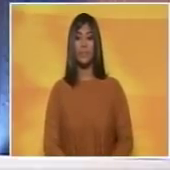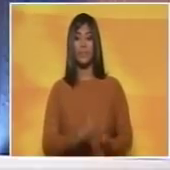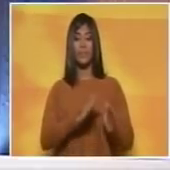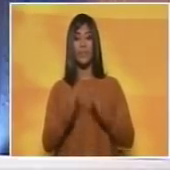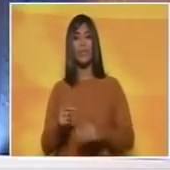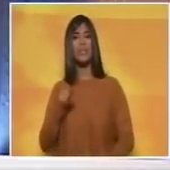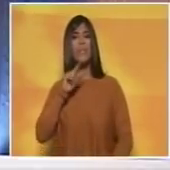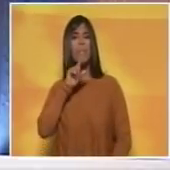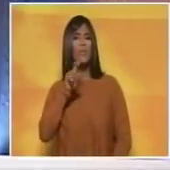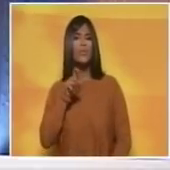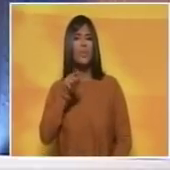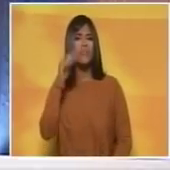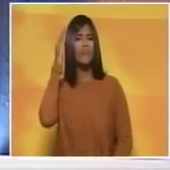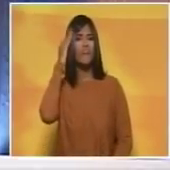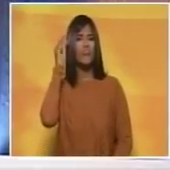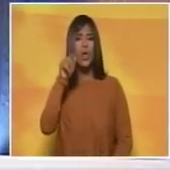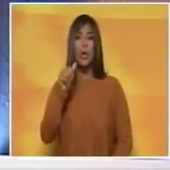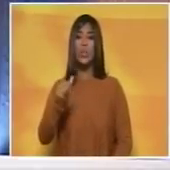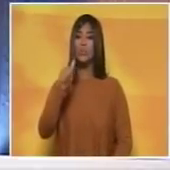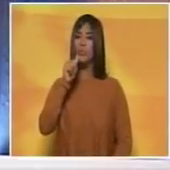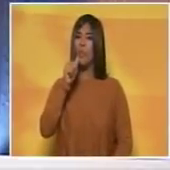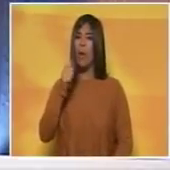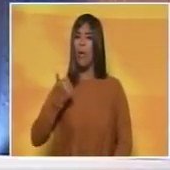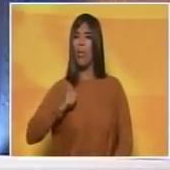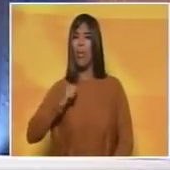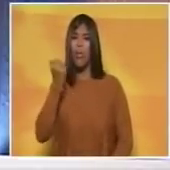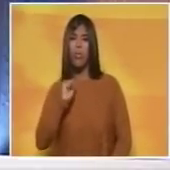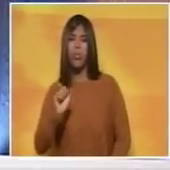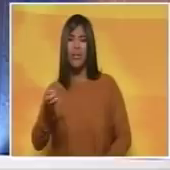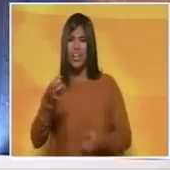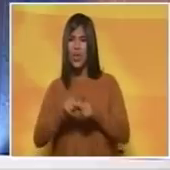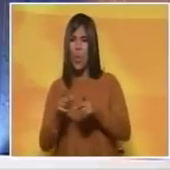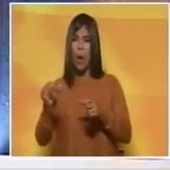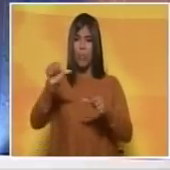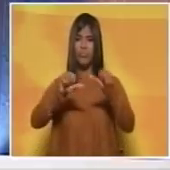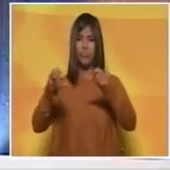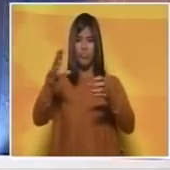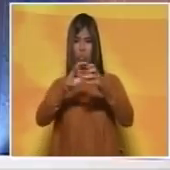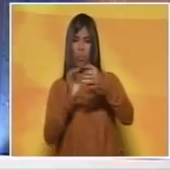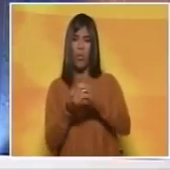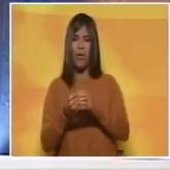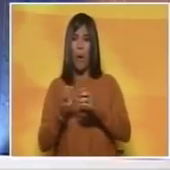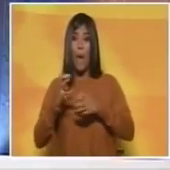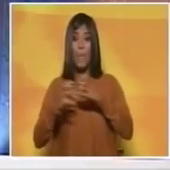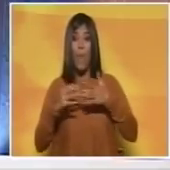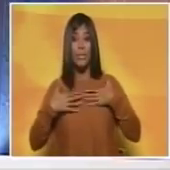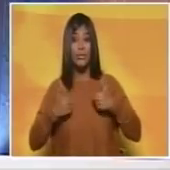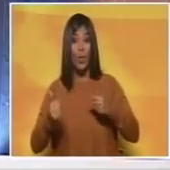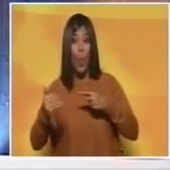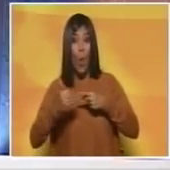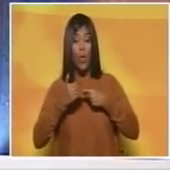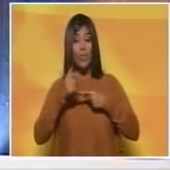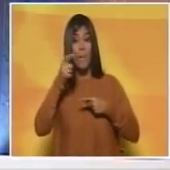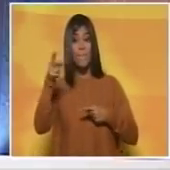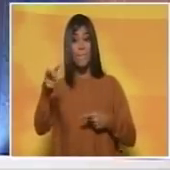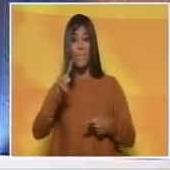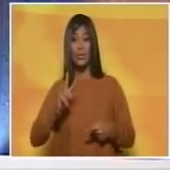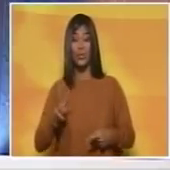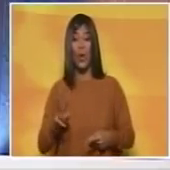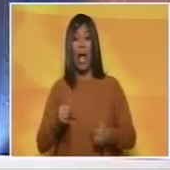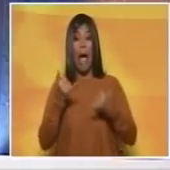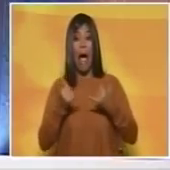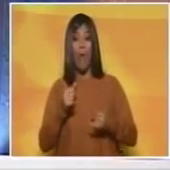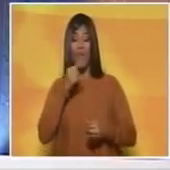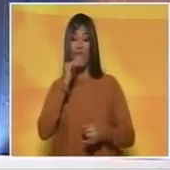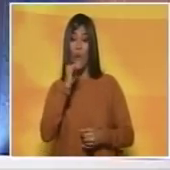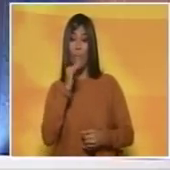¿Sabe usted que el consumo de ciertas bebidas alcohólicas artesanales que son mezcladas se está convirtiendo en un problema en la salud pública en Venezuela? En el siguiente